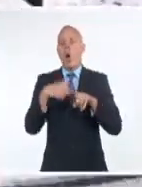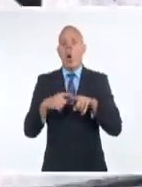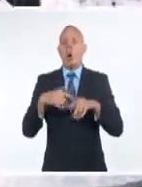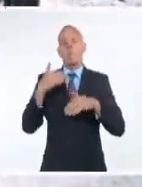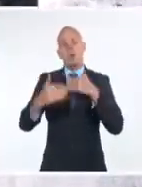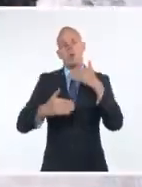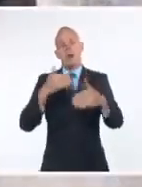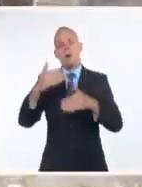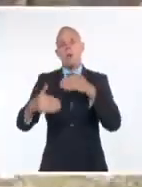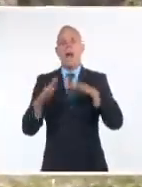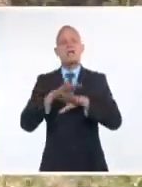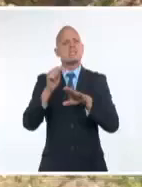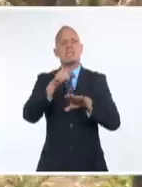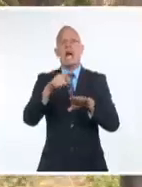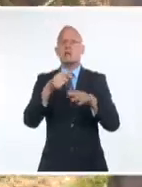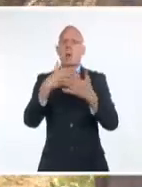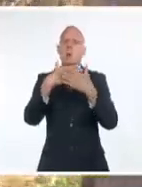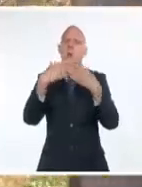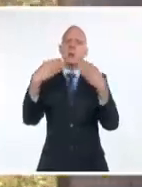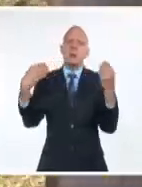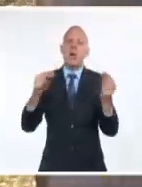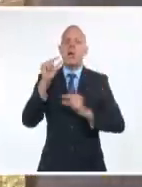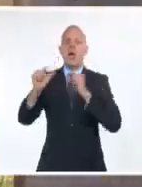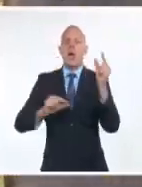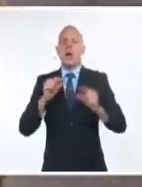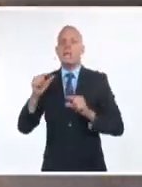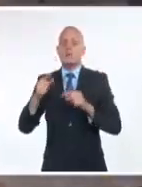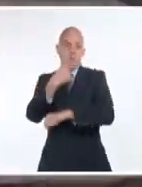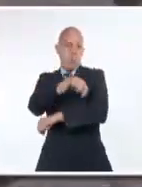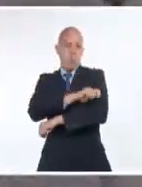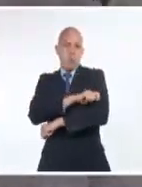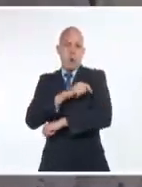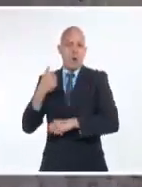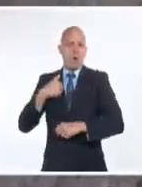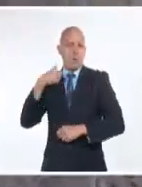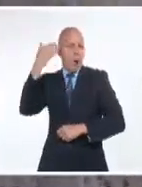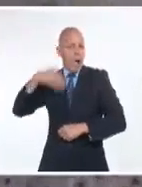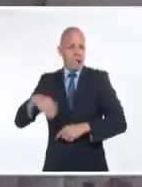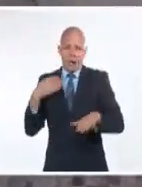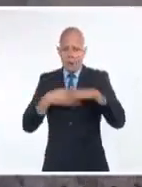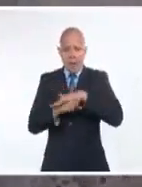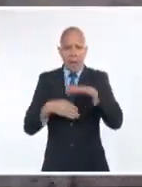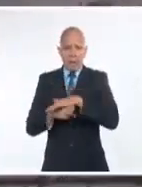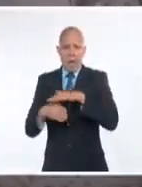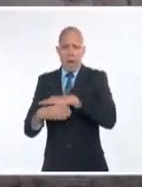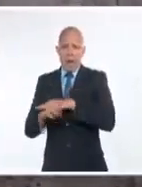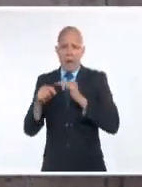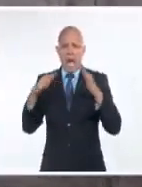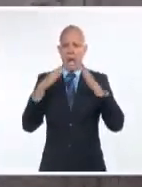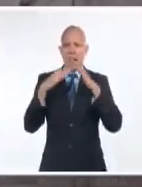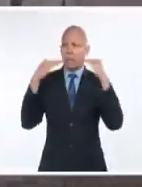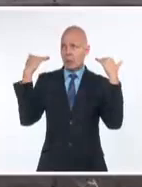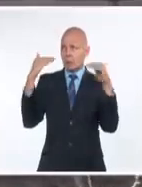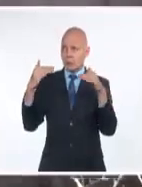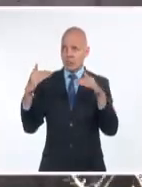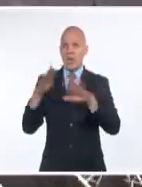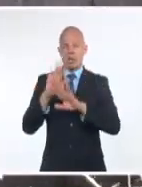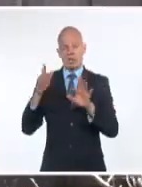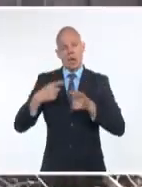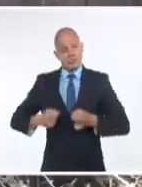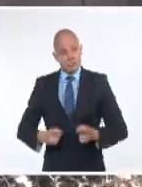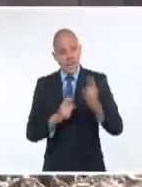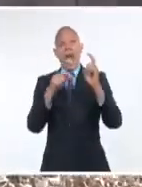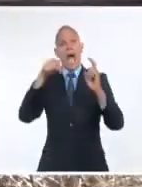fines militares y vinieron personas a vivir aquí hasta el triunfo de la revolución, que les entregaron viviendas. Desde entonces